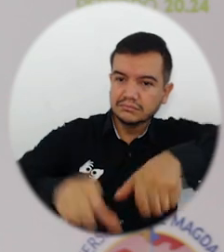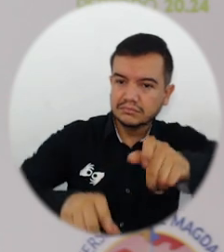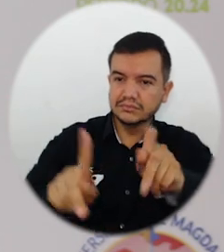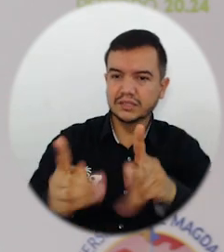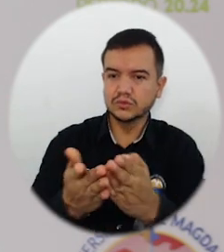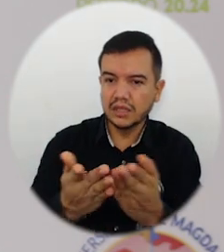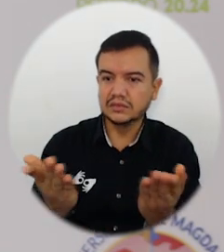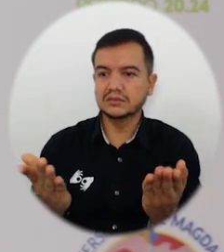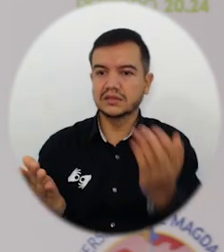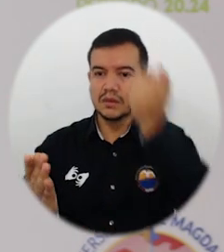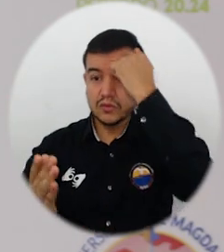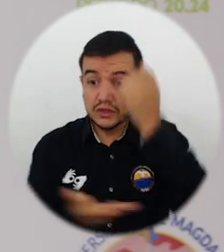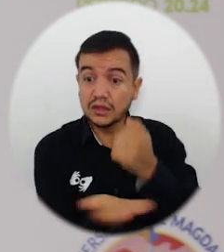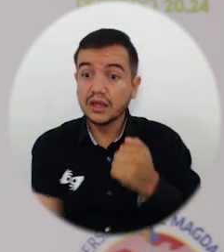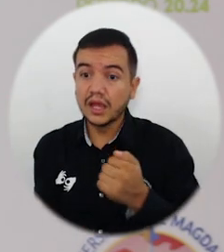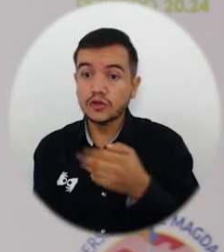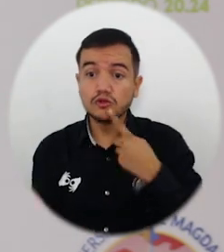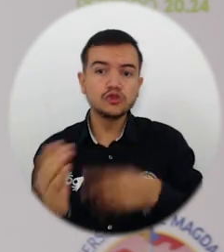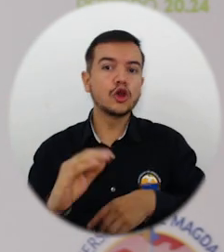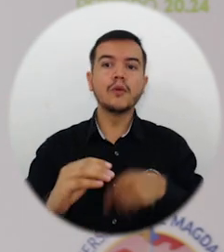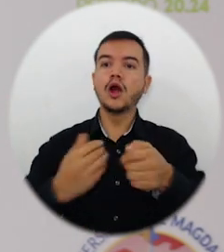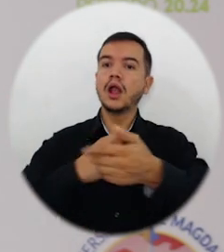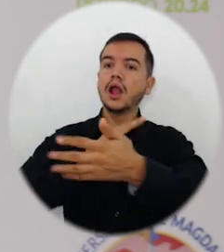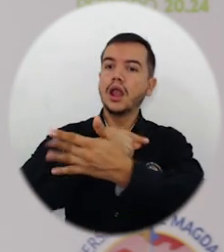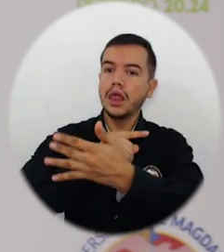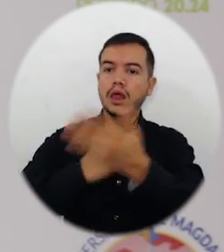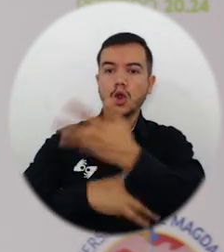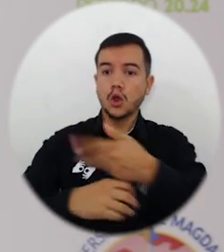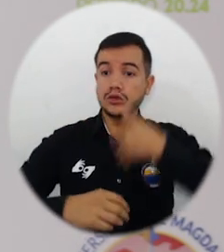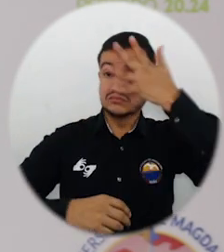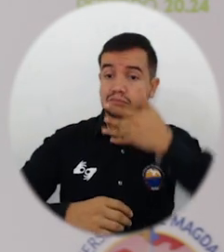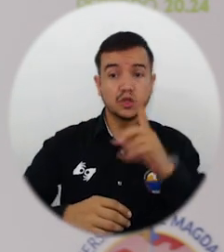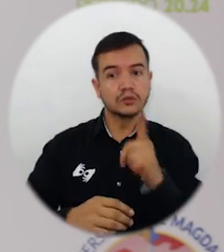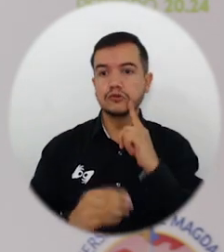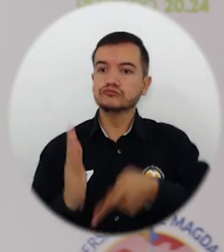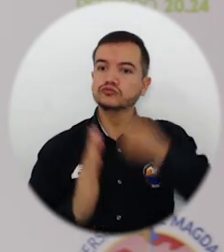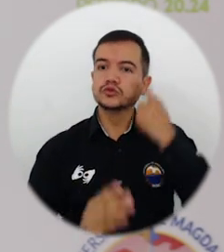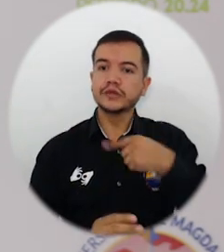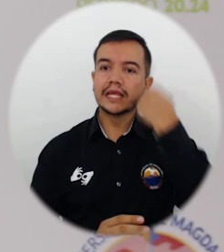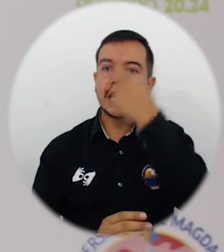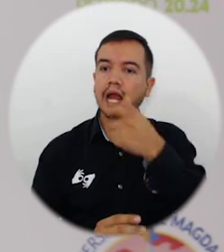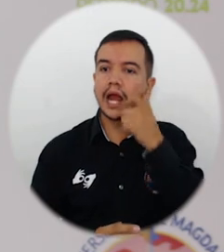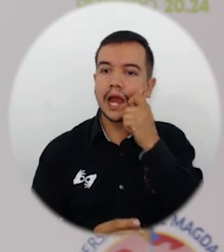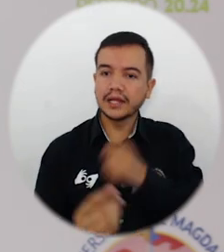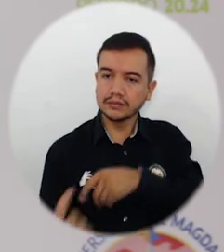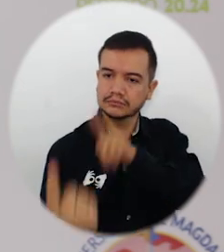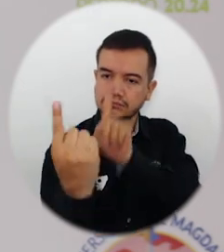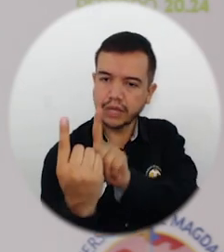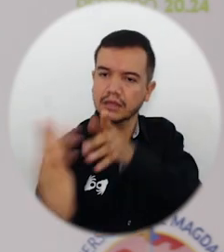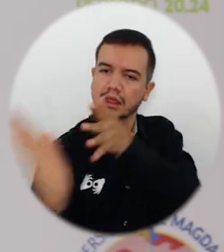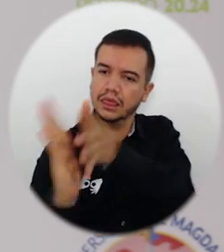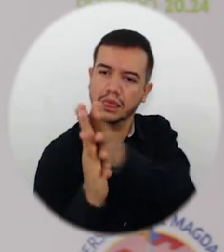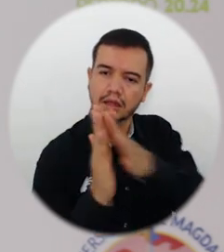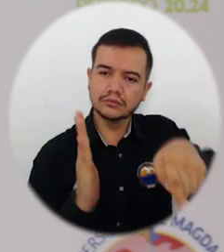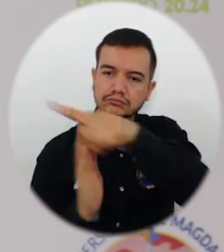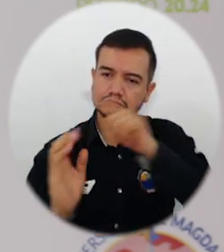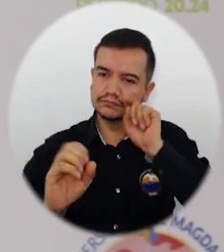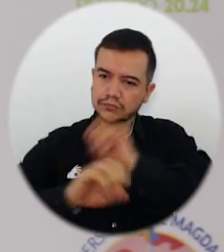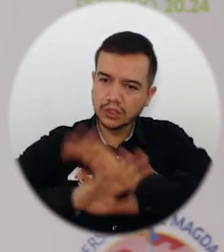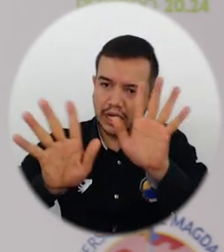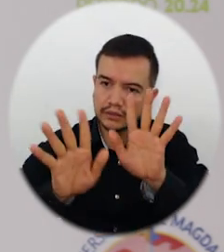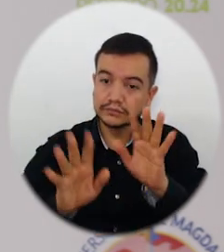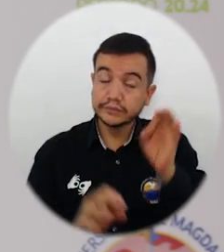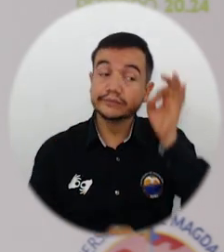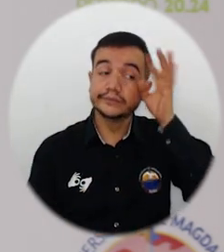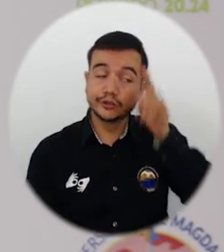mis posiciones, las cuales entiendo que no compartan, pero muchos de ustedes tendrán hijos que hoy se están siendo afectados precisamente por esa